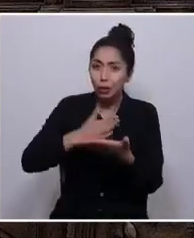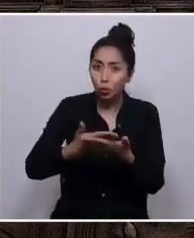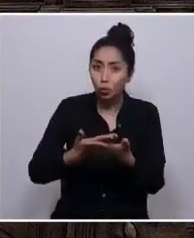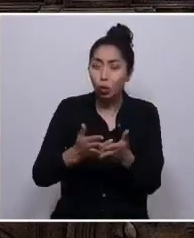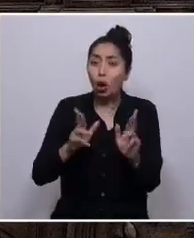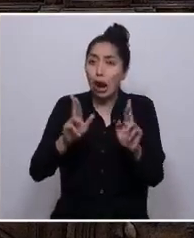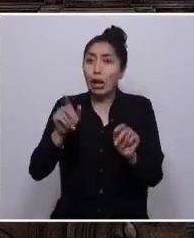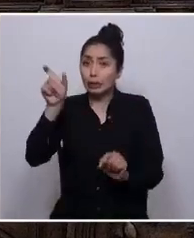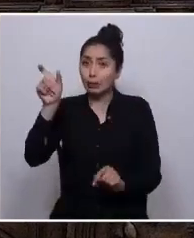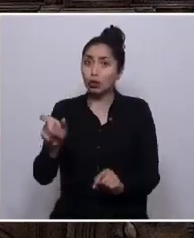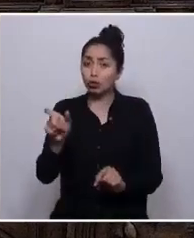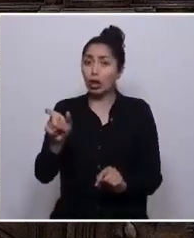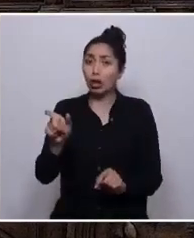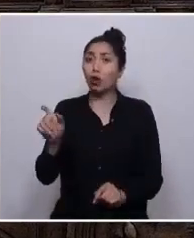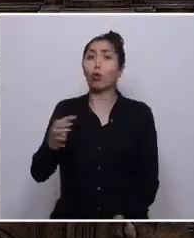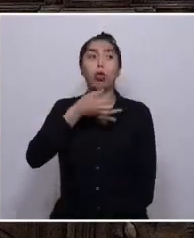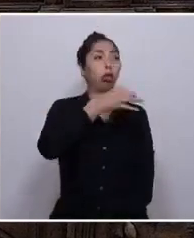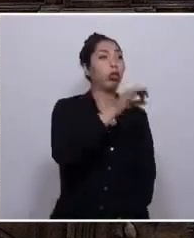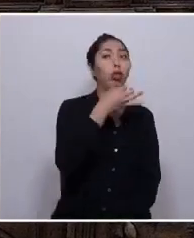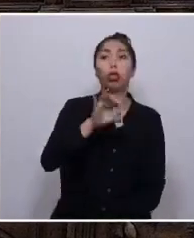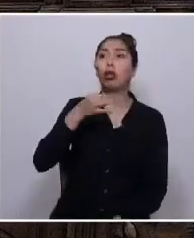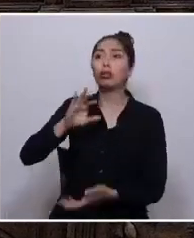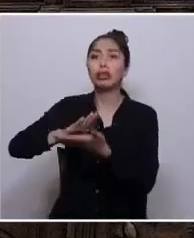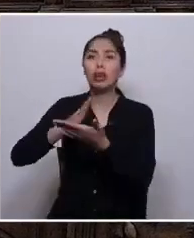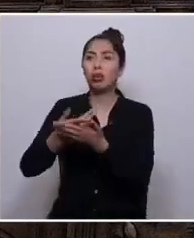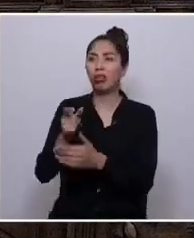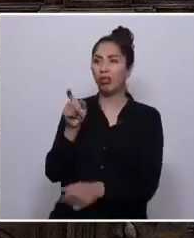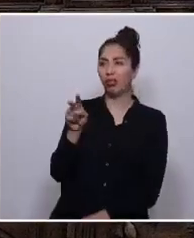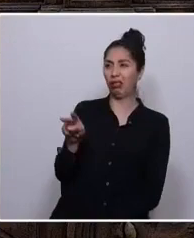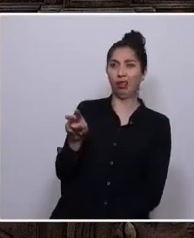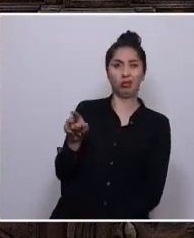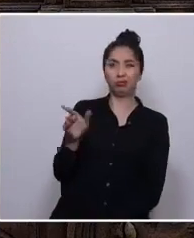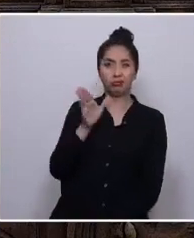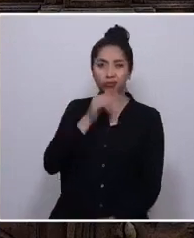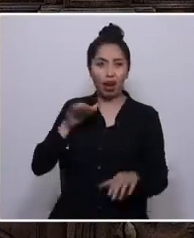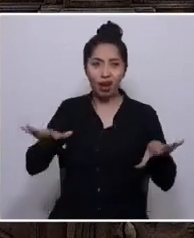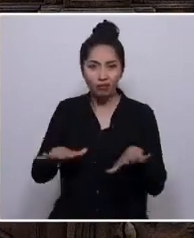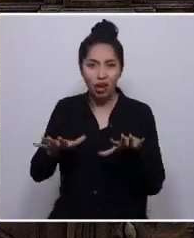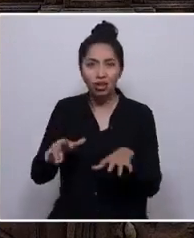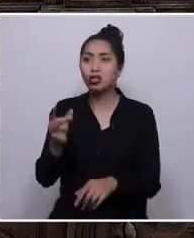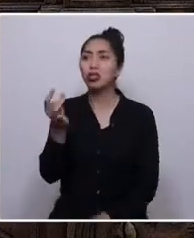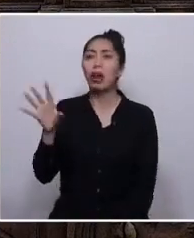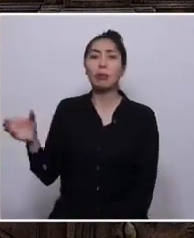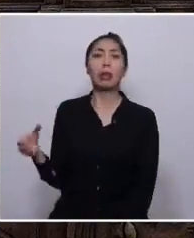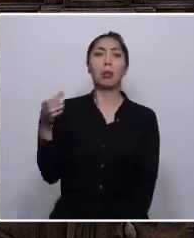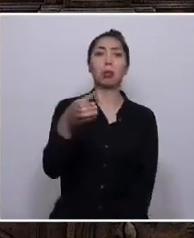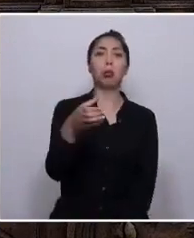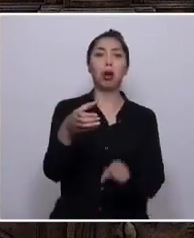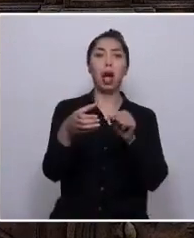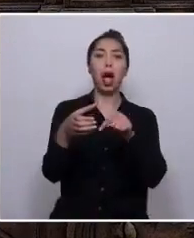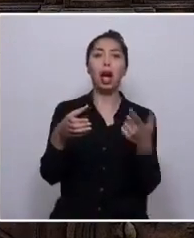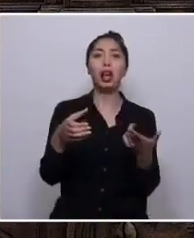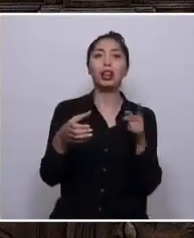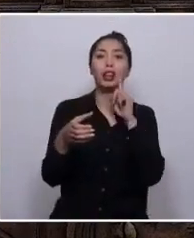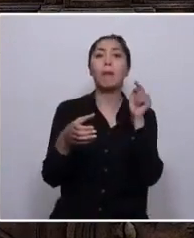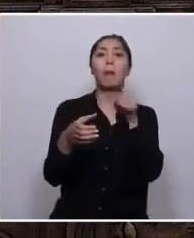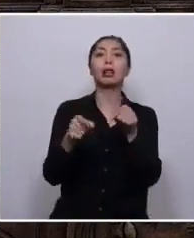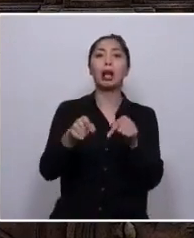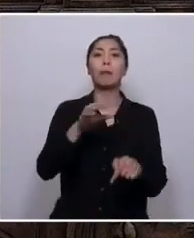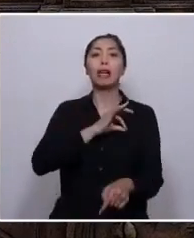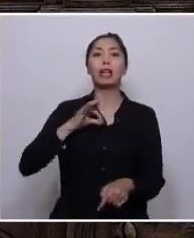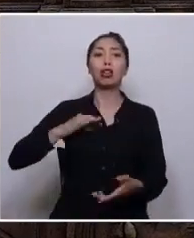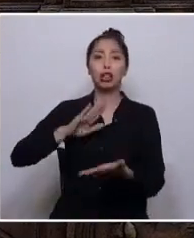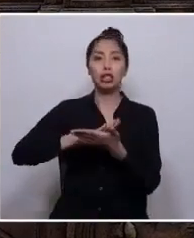de dejar de hablar de salud como si tuviera algún tipo de méritos más que haber ocupado un cargo designado en el ministerio de